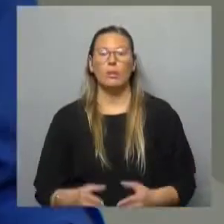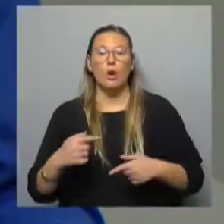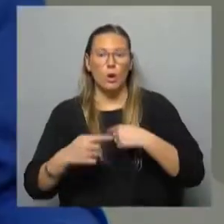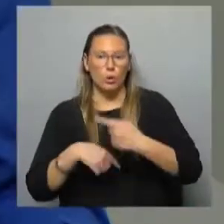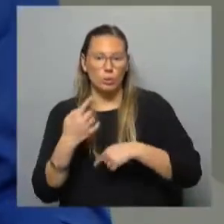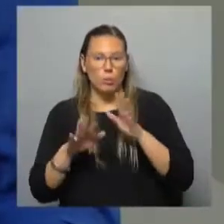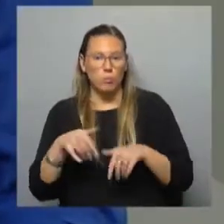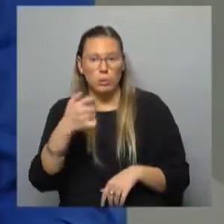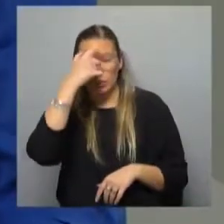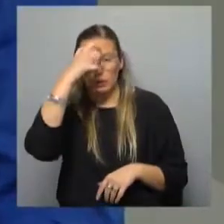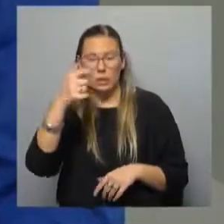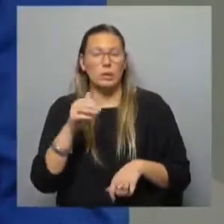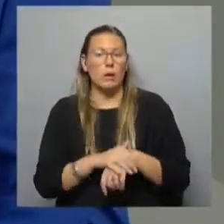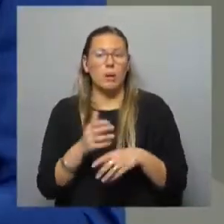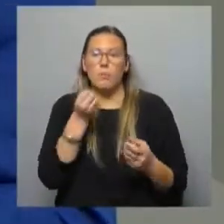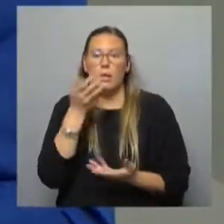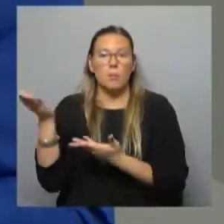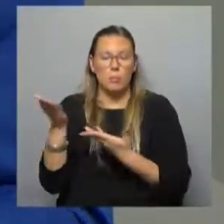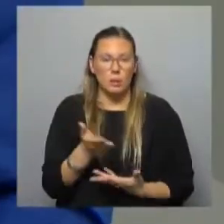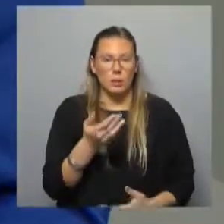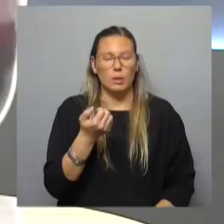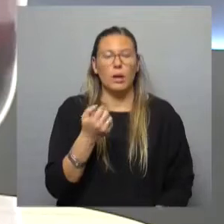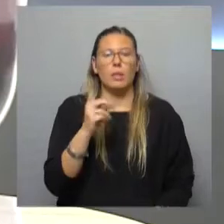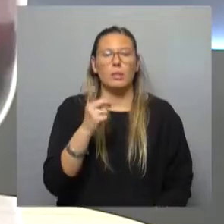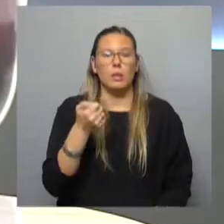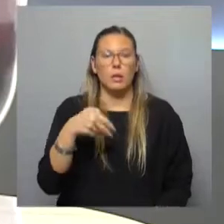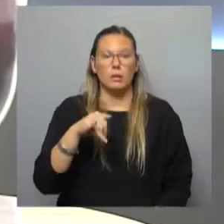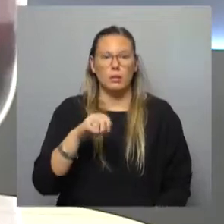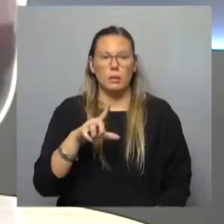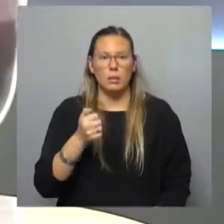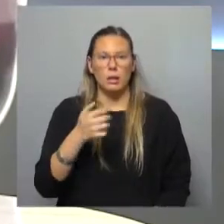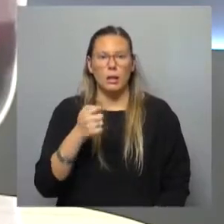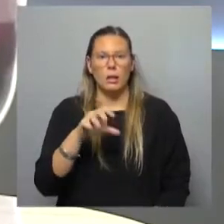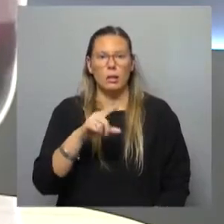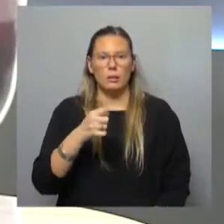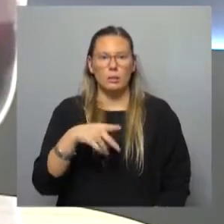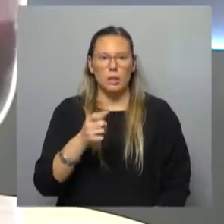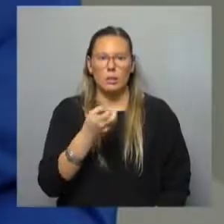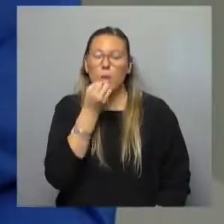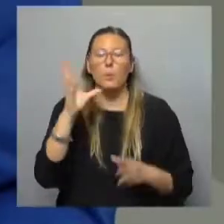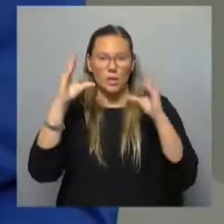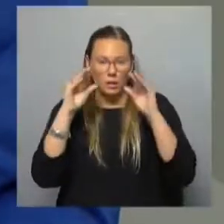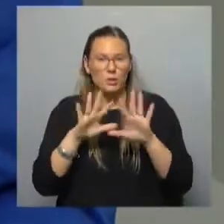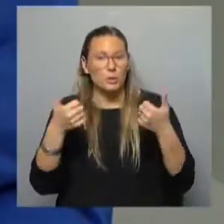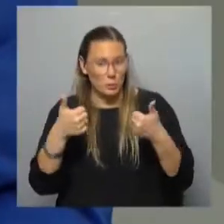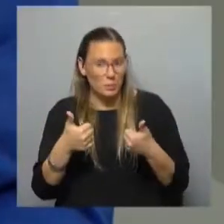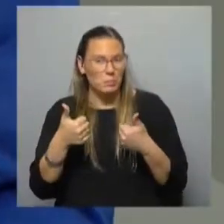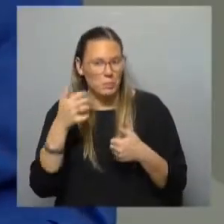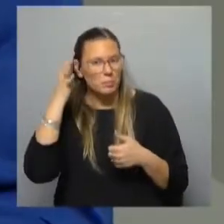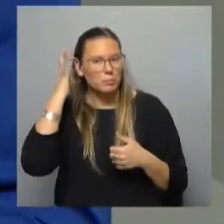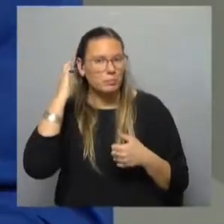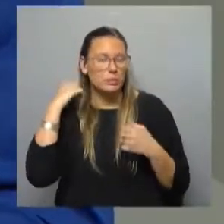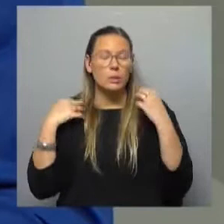Continuamos en Sobre Ciencia, momento de dar la bienvenida a Daniela Hirschfeld, a Alexandra Perroni, ¿cómo les va? Buenas noches. ¿Qué tal? ¿Todo bien? Todo bien. Bueno,